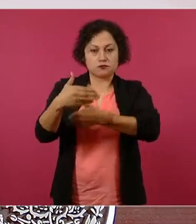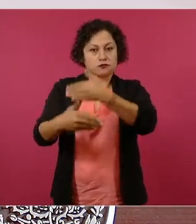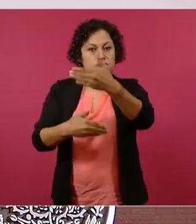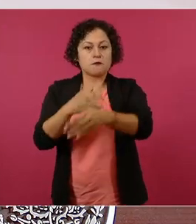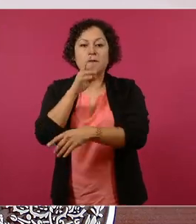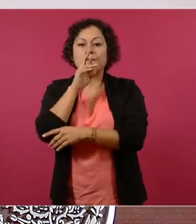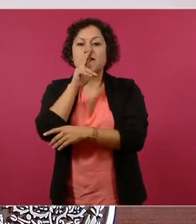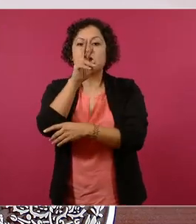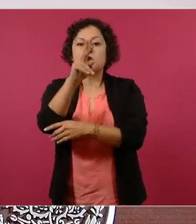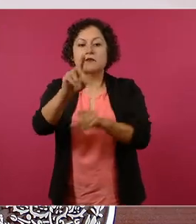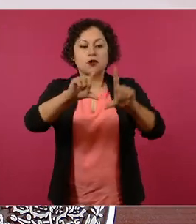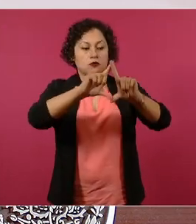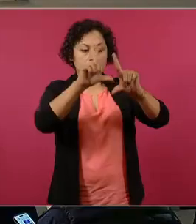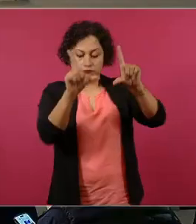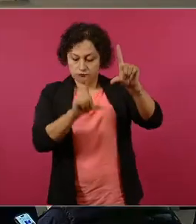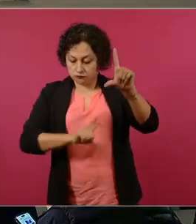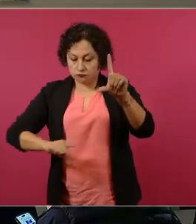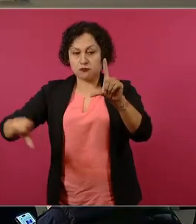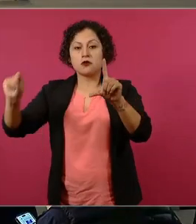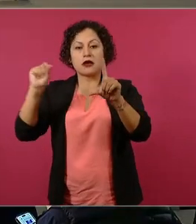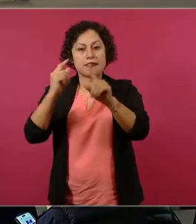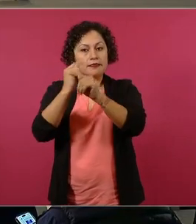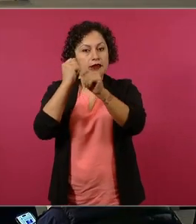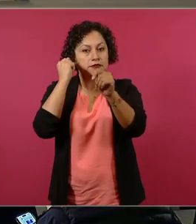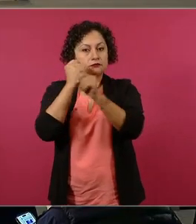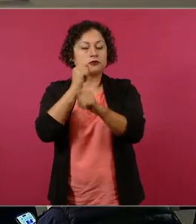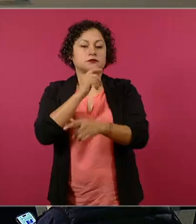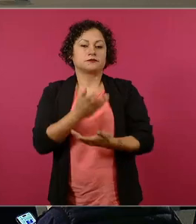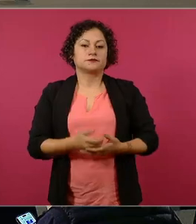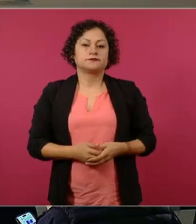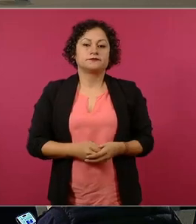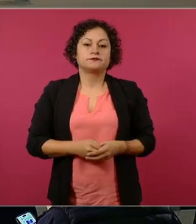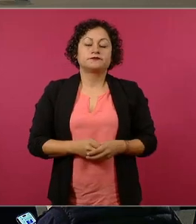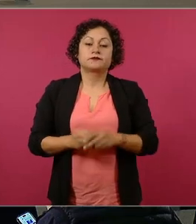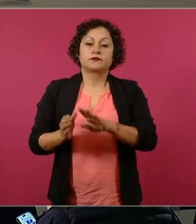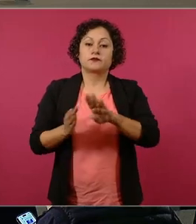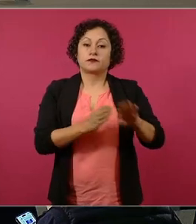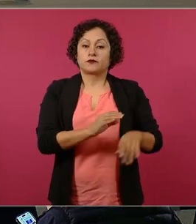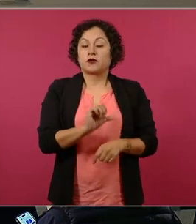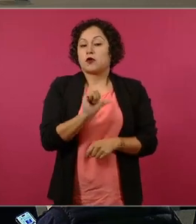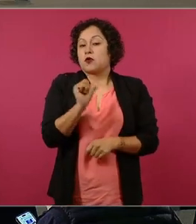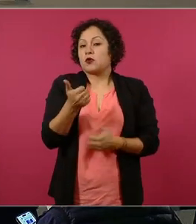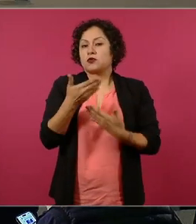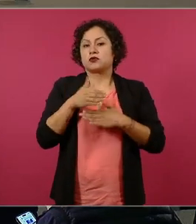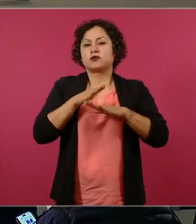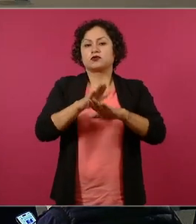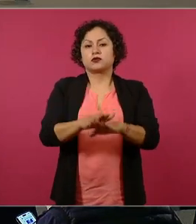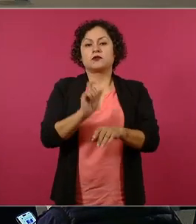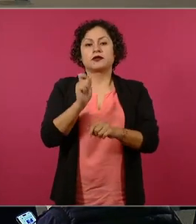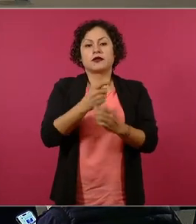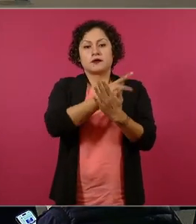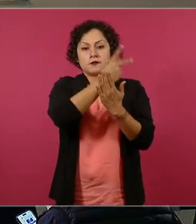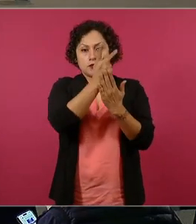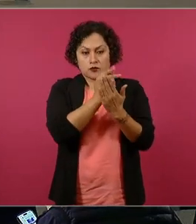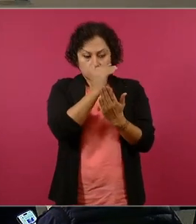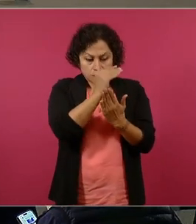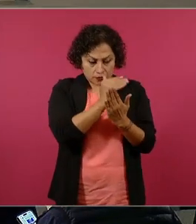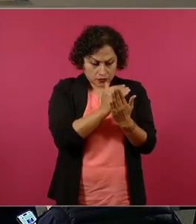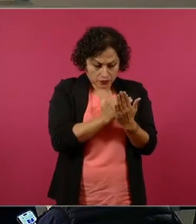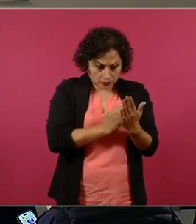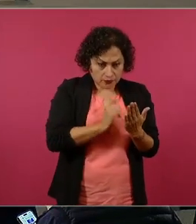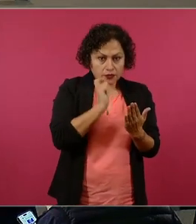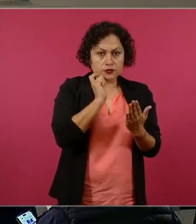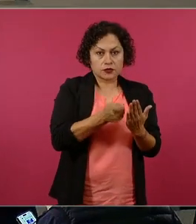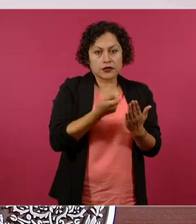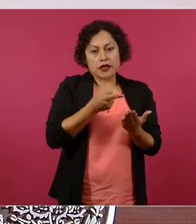requiere el país en cuanto a conclusiones del programa señor presidente en primera instancia el compromiso de